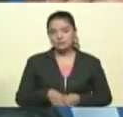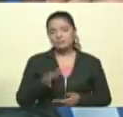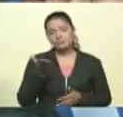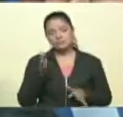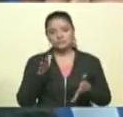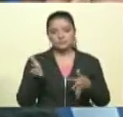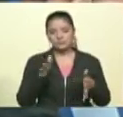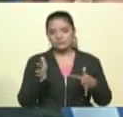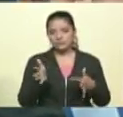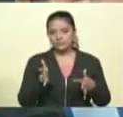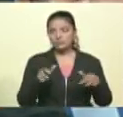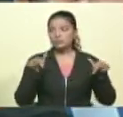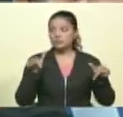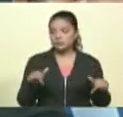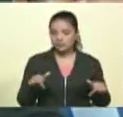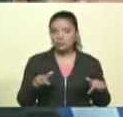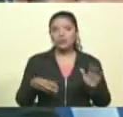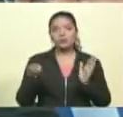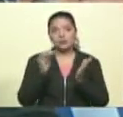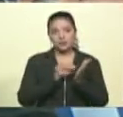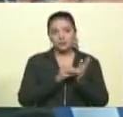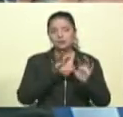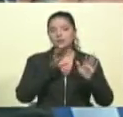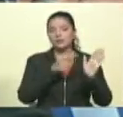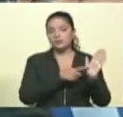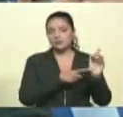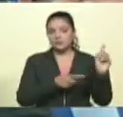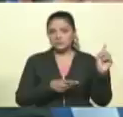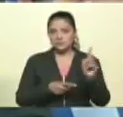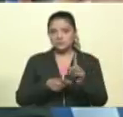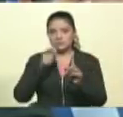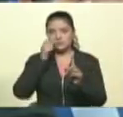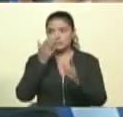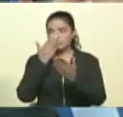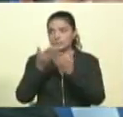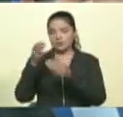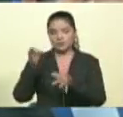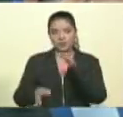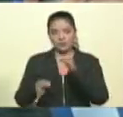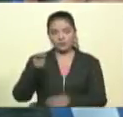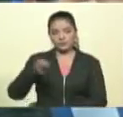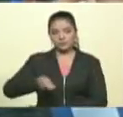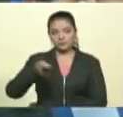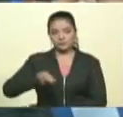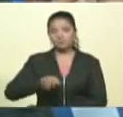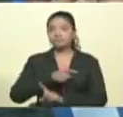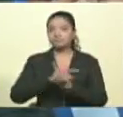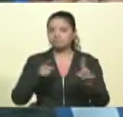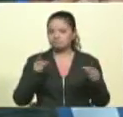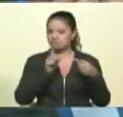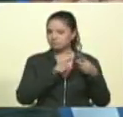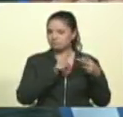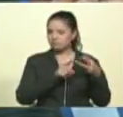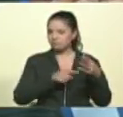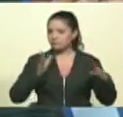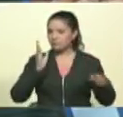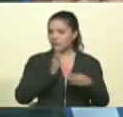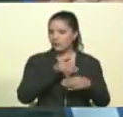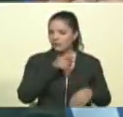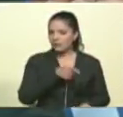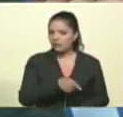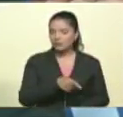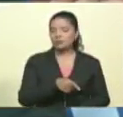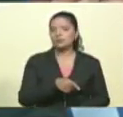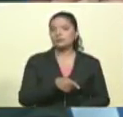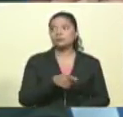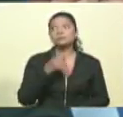aproximadamente. Hoy se va a realizar la audiencia de presentación de este ciudadano. Ahora, los delitos por los cuales será imputado, y esta